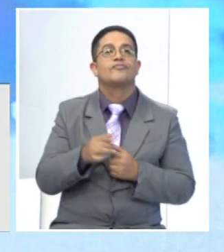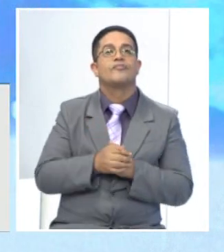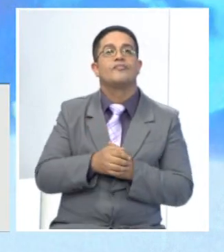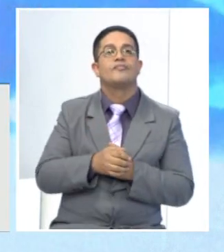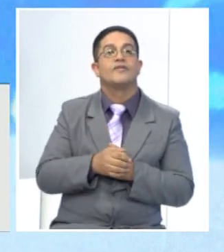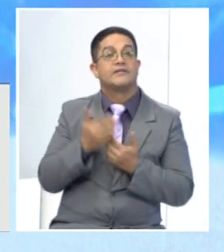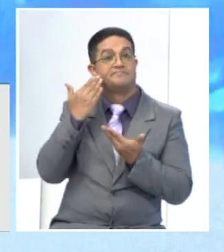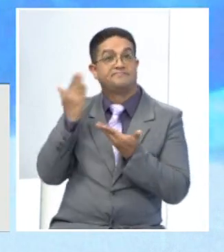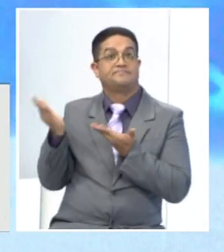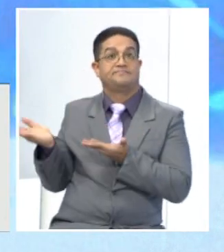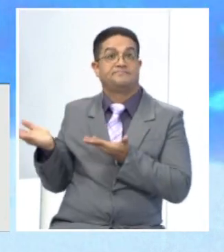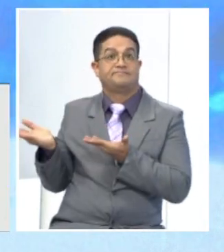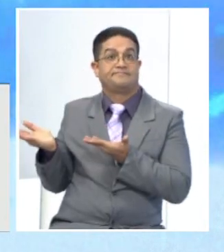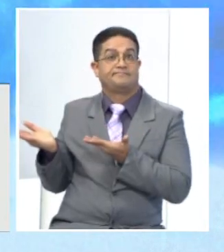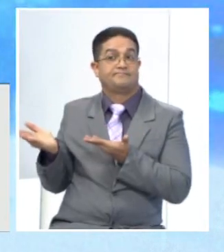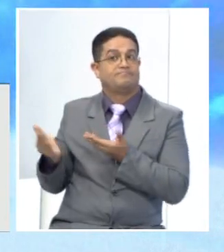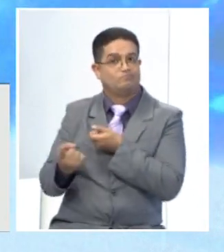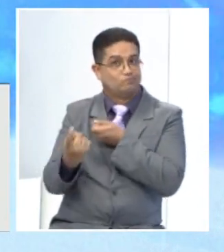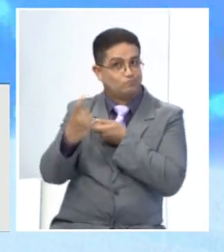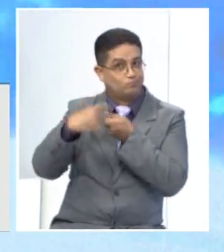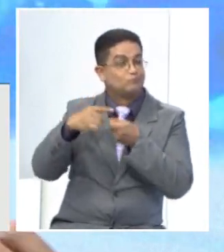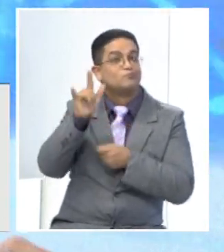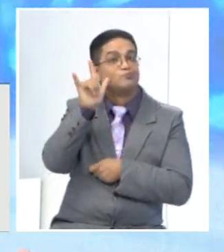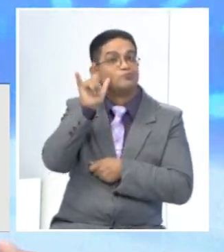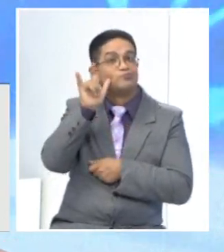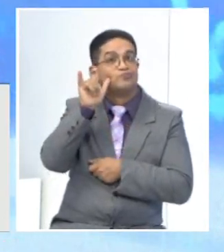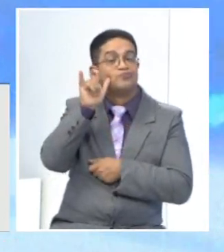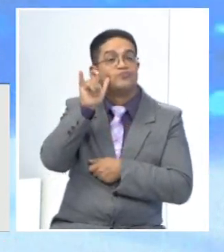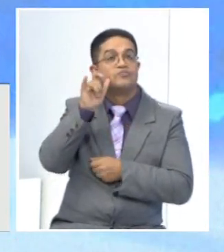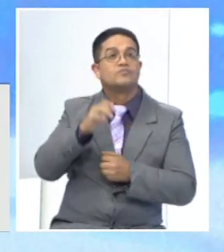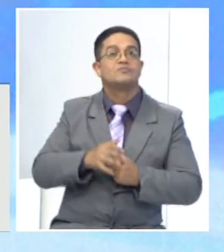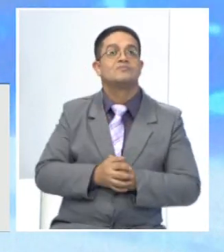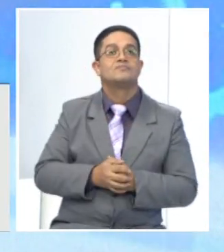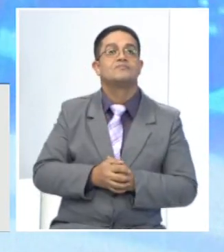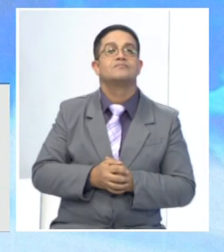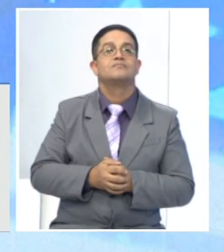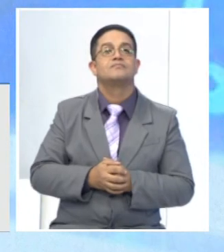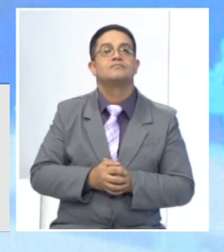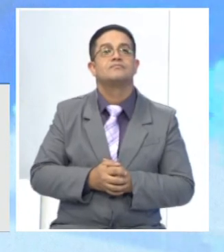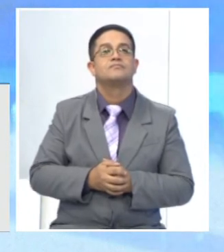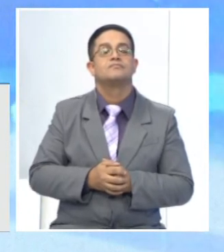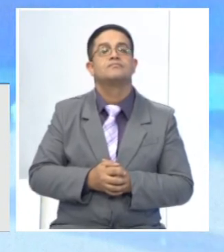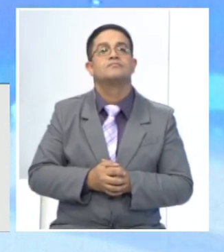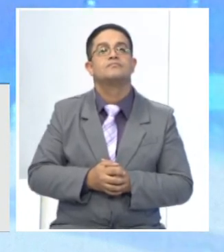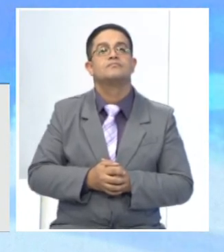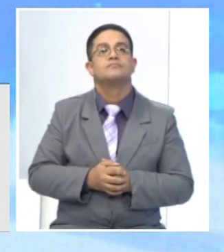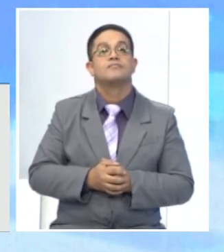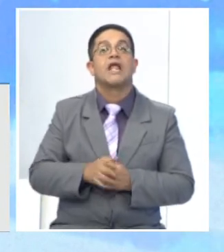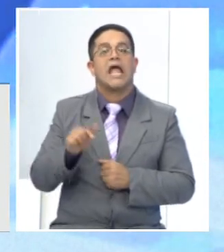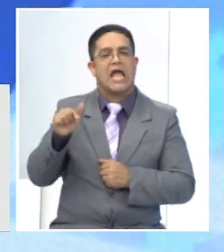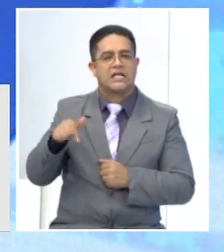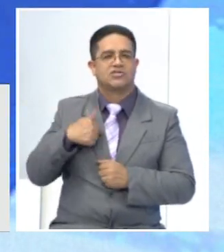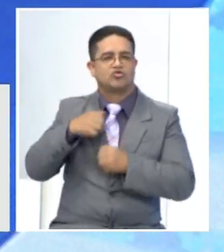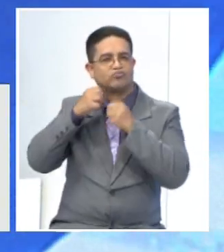fertilidadsegura, @fertilidadsegura. Bueno, mis redes sociales, como les estoy comentando, a través de